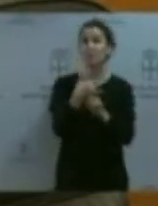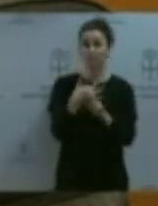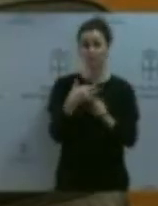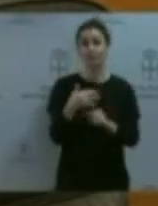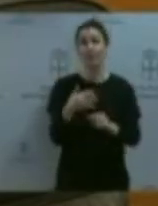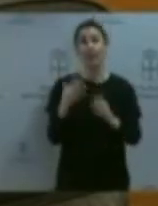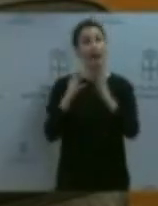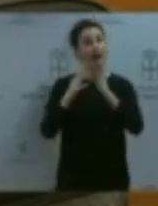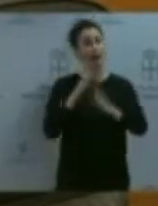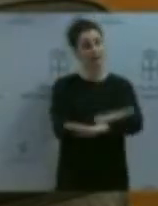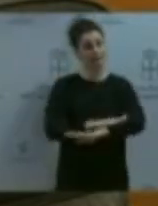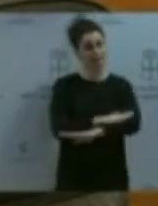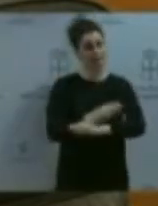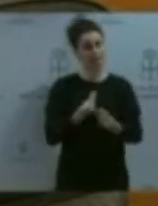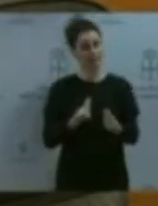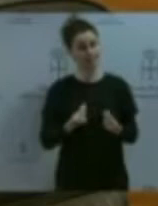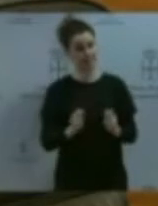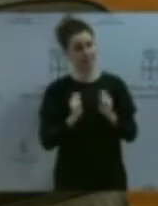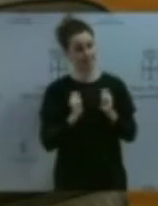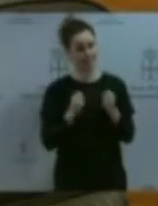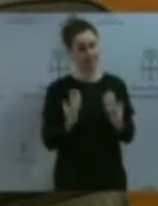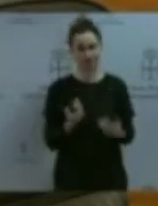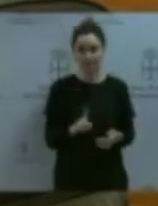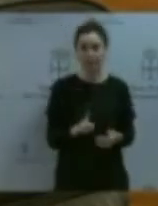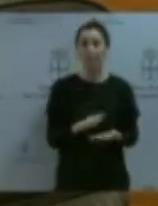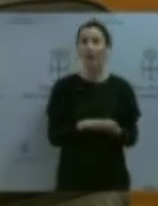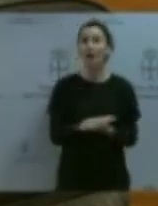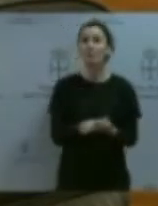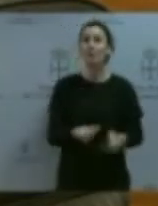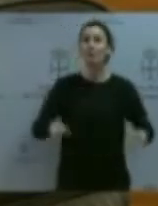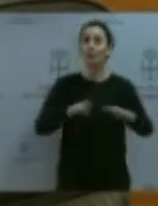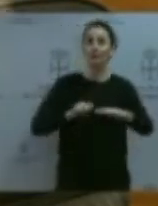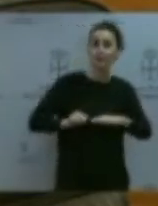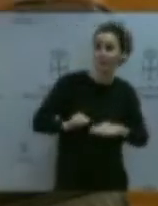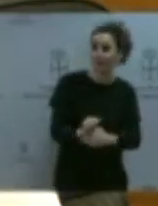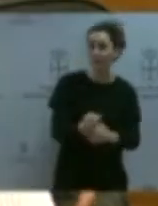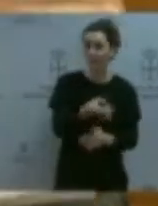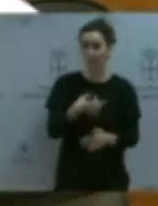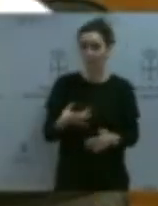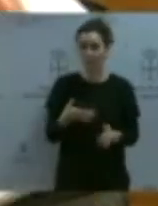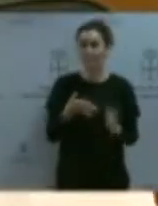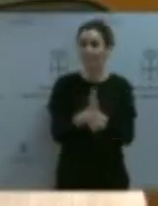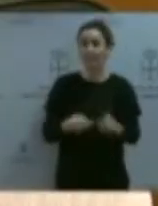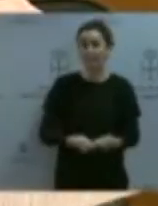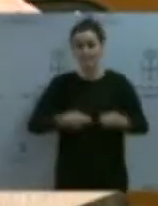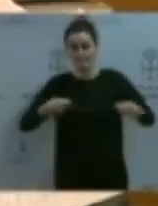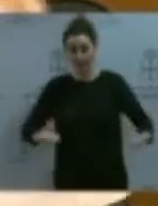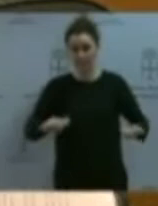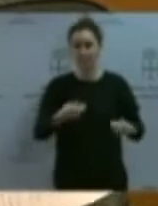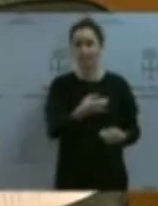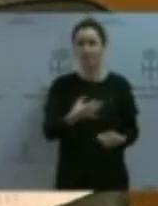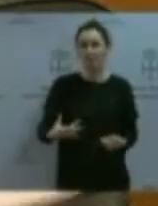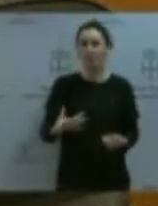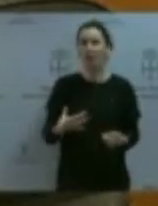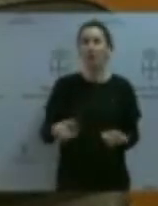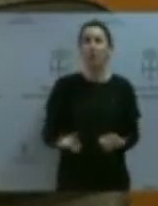de más, ¿no? Y se ha hablado del refinanciamiento de la deuda, claro, pero es que eso fue lo que desde el día 1 del año 2015, cuando entró Podemos en